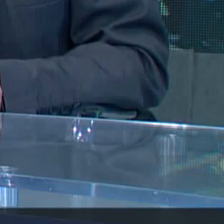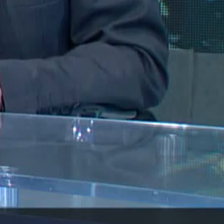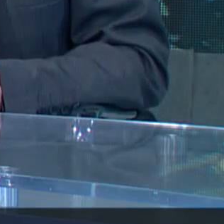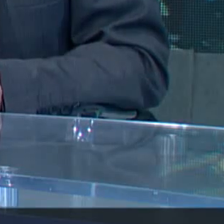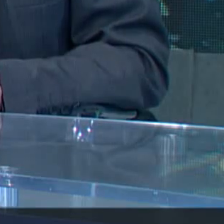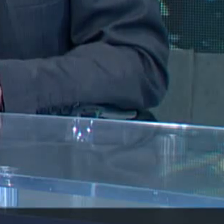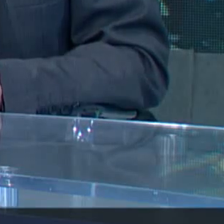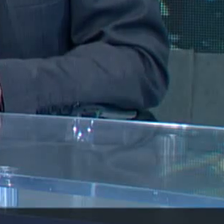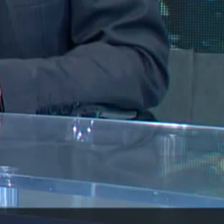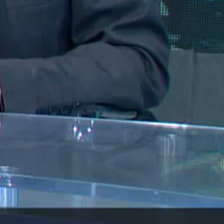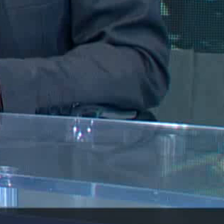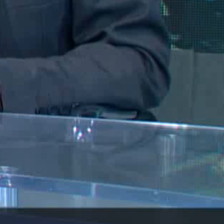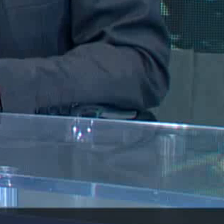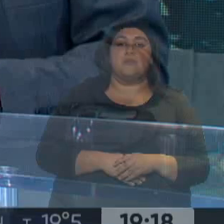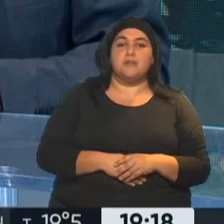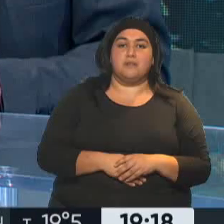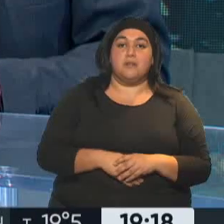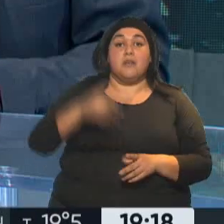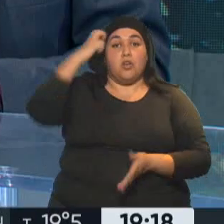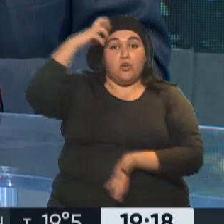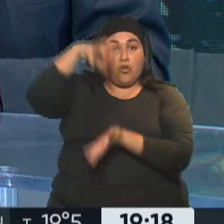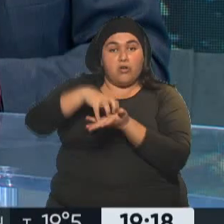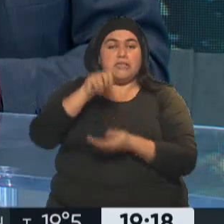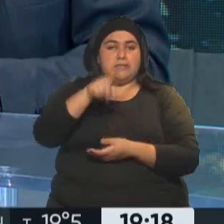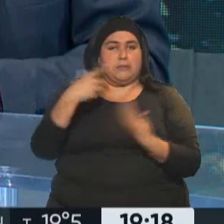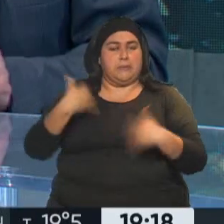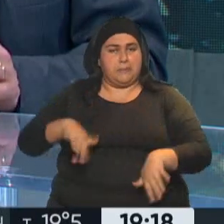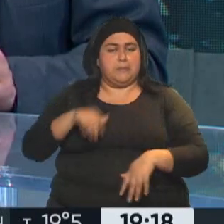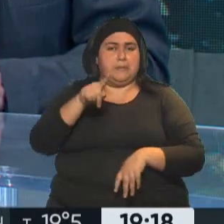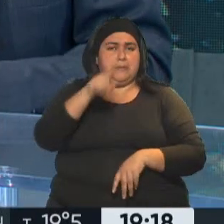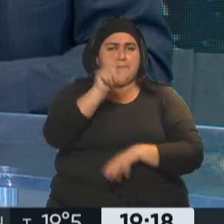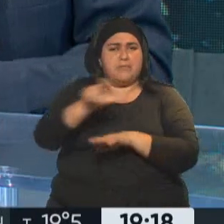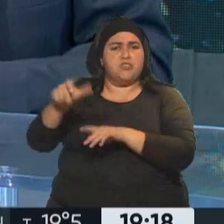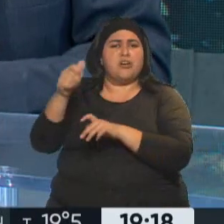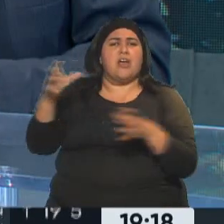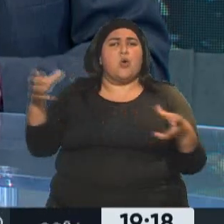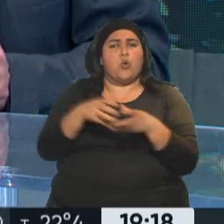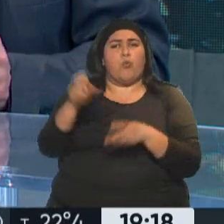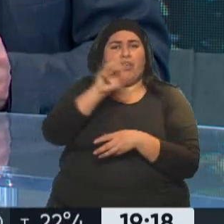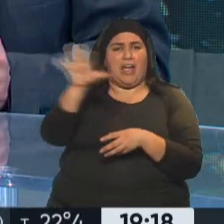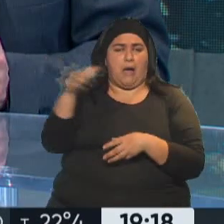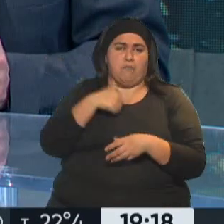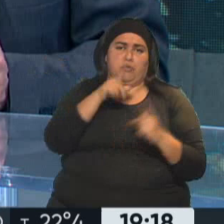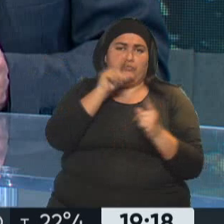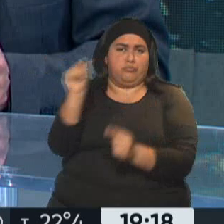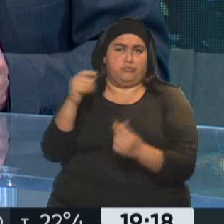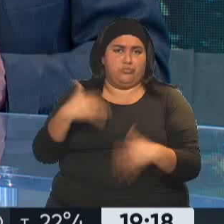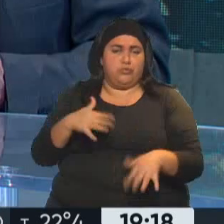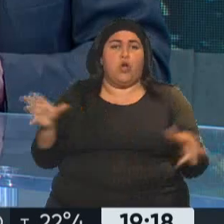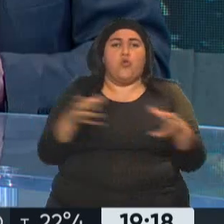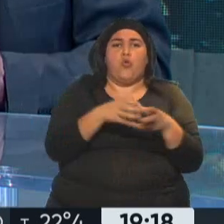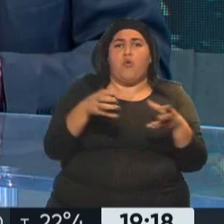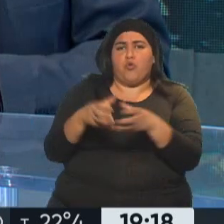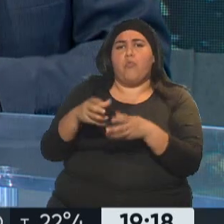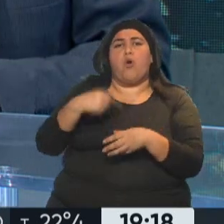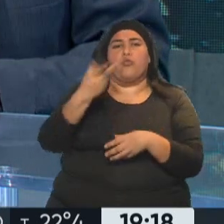para que el destino final fuera el Congreso. Y allí duras críticas puntualmente a la mesa de enlace y a las organizaciones más fuertes como